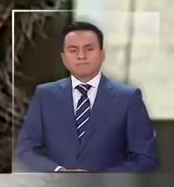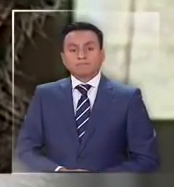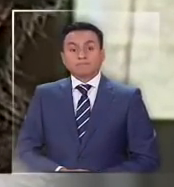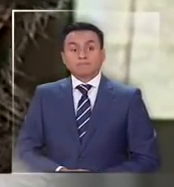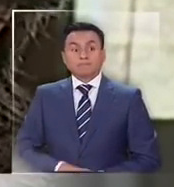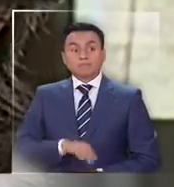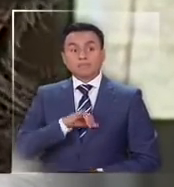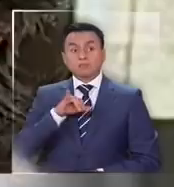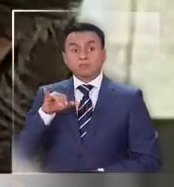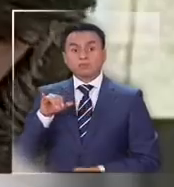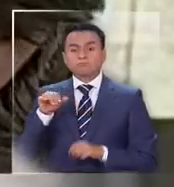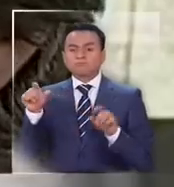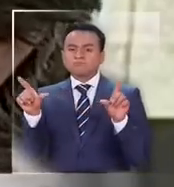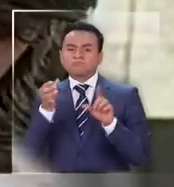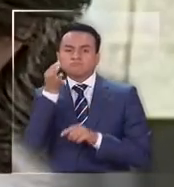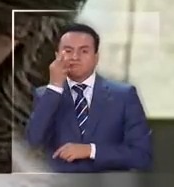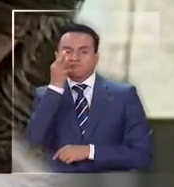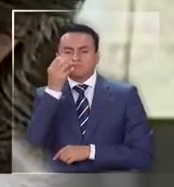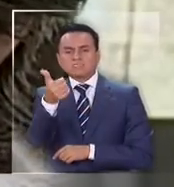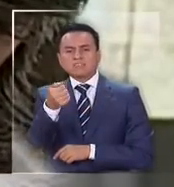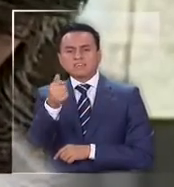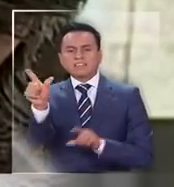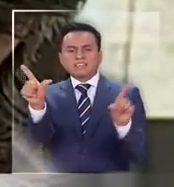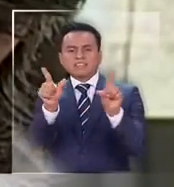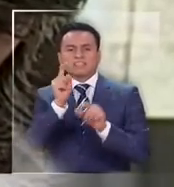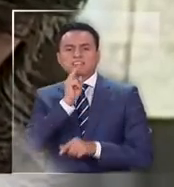Y nos pusimos a ver tele.